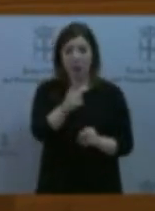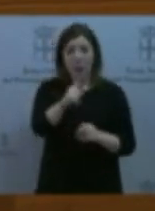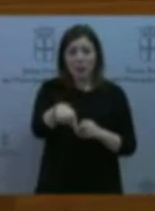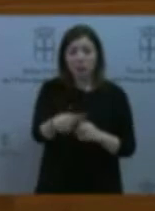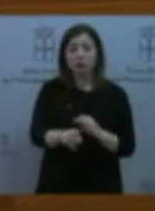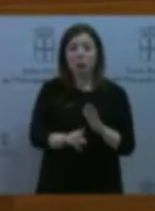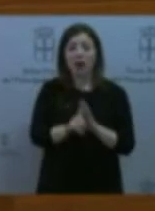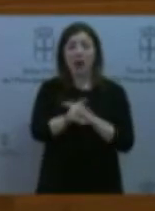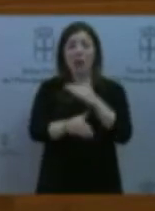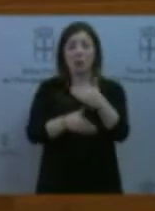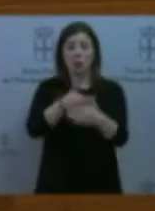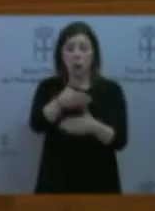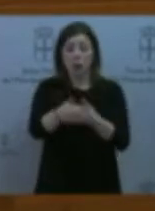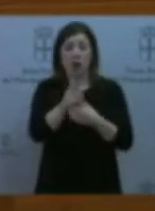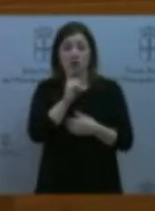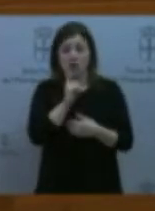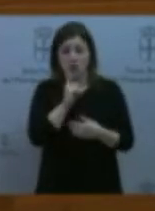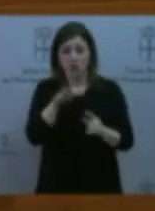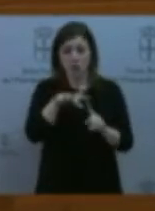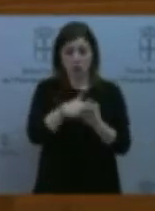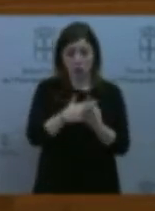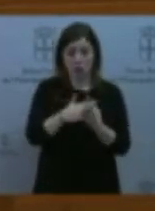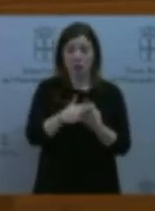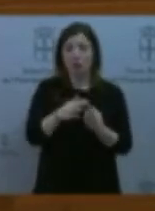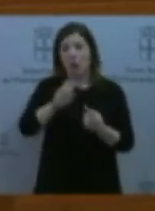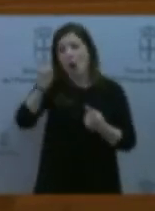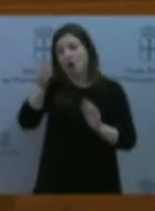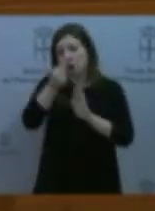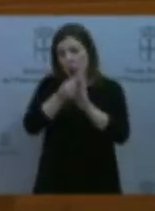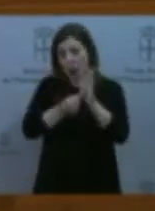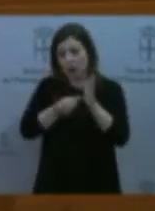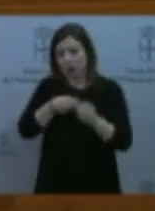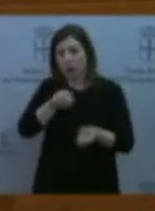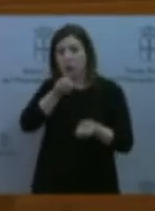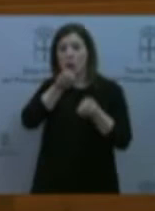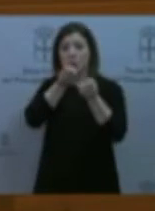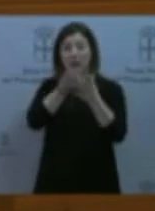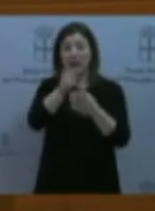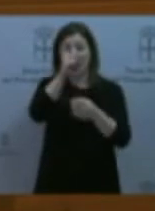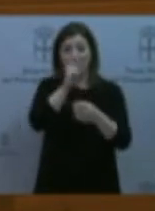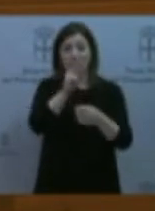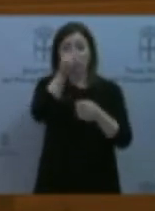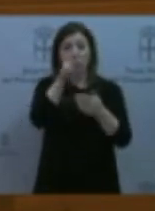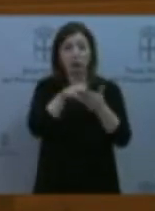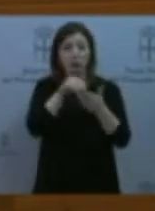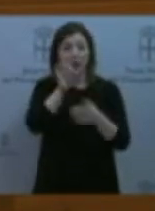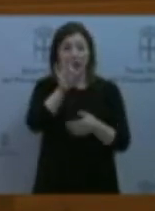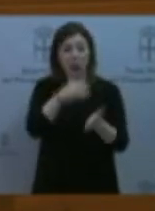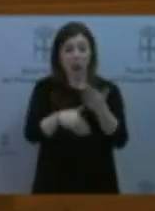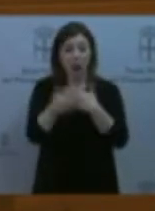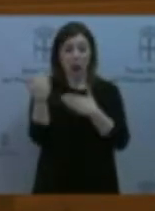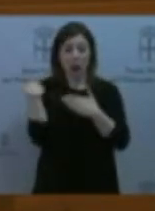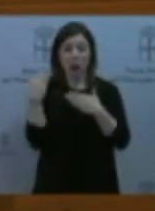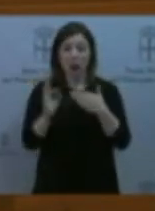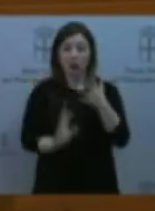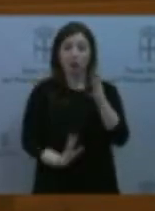Miren, les doy otro dato. Después del año 2015, cuando ardió la Cuesta de Parres, incendio en el que, por